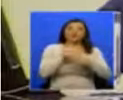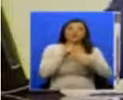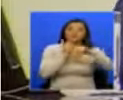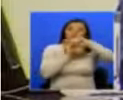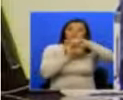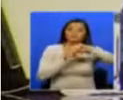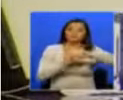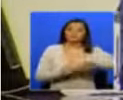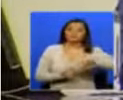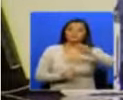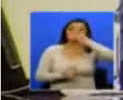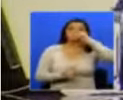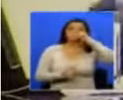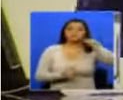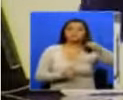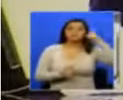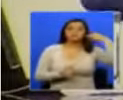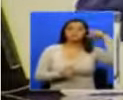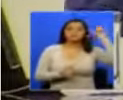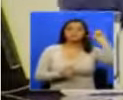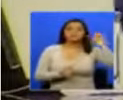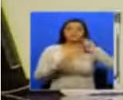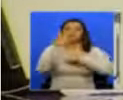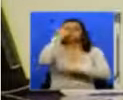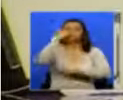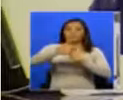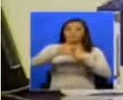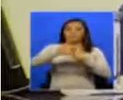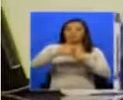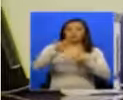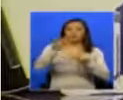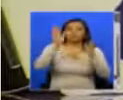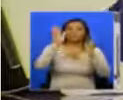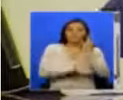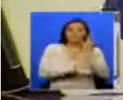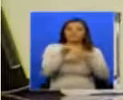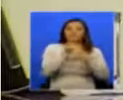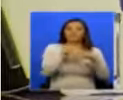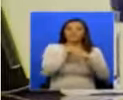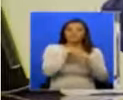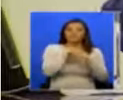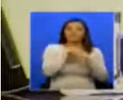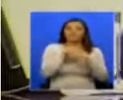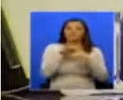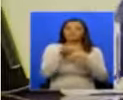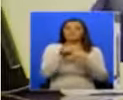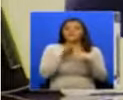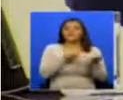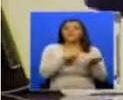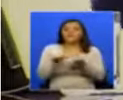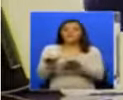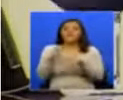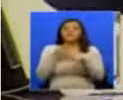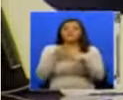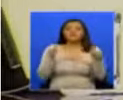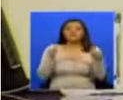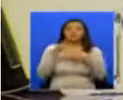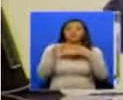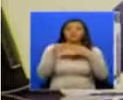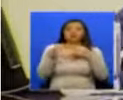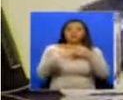¿no? Porque para la caída del precio del petróleo era suficiente los fondos, fonditos esos de estabilización. Para la apreciación del dólar, los fonditos de estabilización.